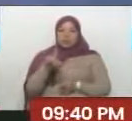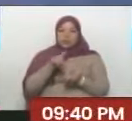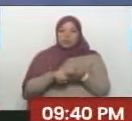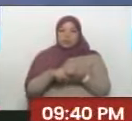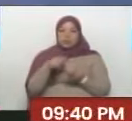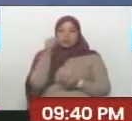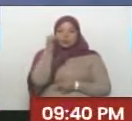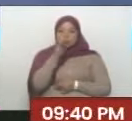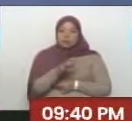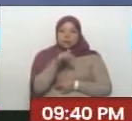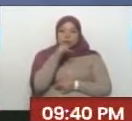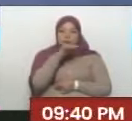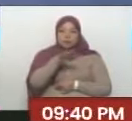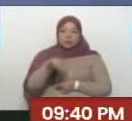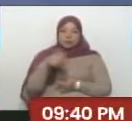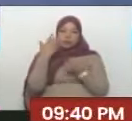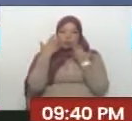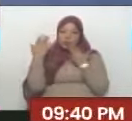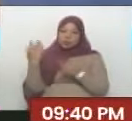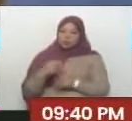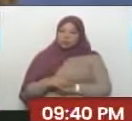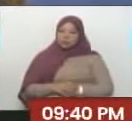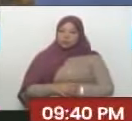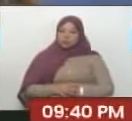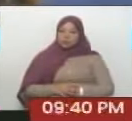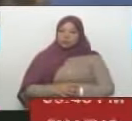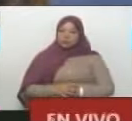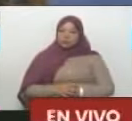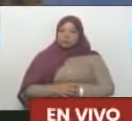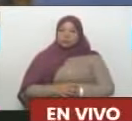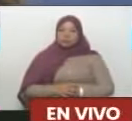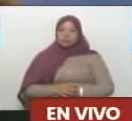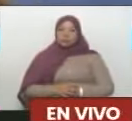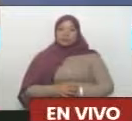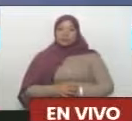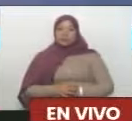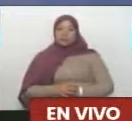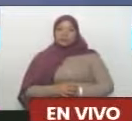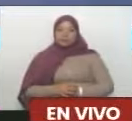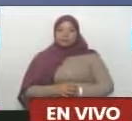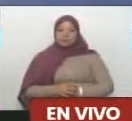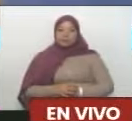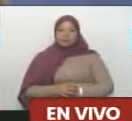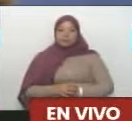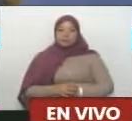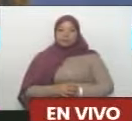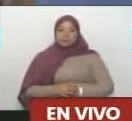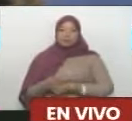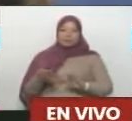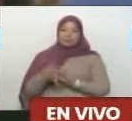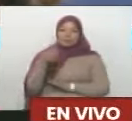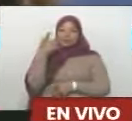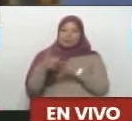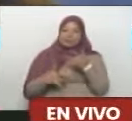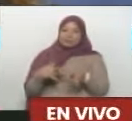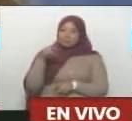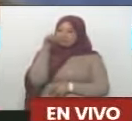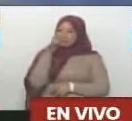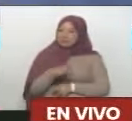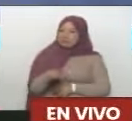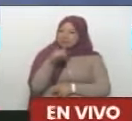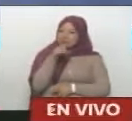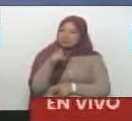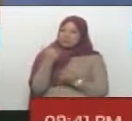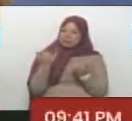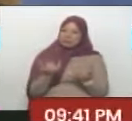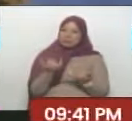radio, donde se podrían escuchar todas estas músicas que hacemos. Correcto. Porque además nosotros nos nutrimos, como